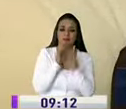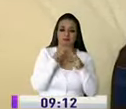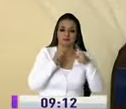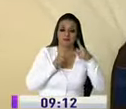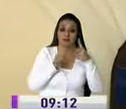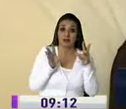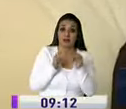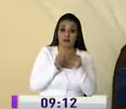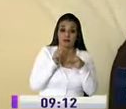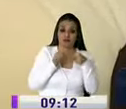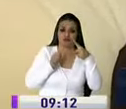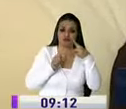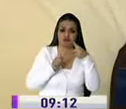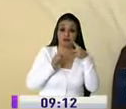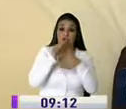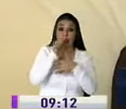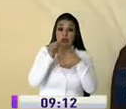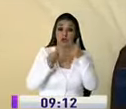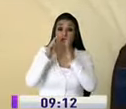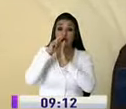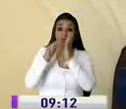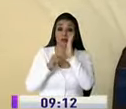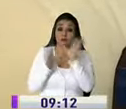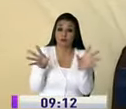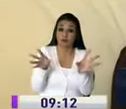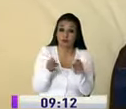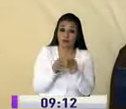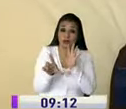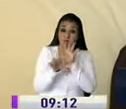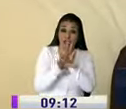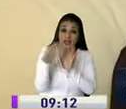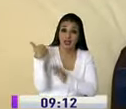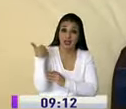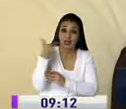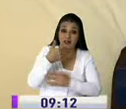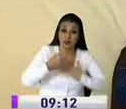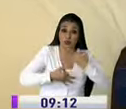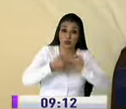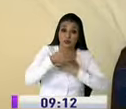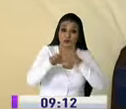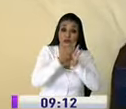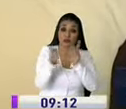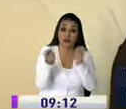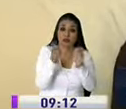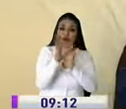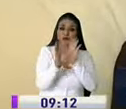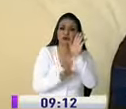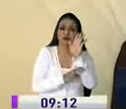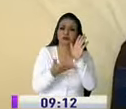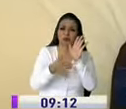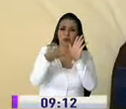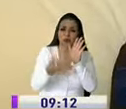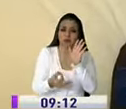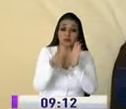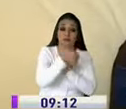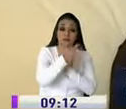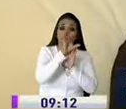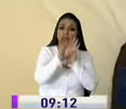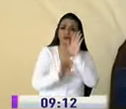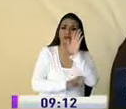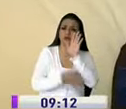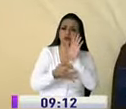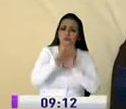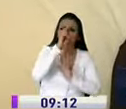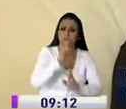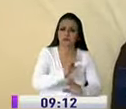conjuntas no reúne los requisitos que establece la Ley de Garantías Jurisdiccionales y Control Constitucional y además la propia Constitución para